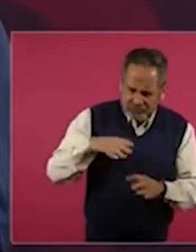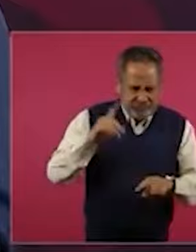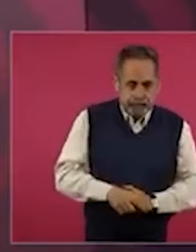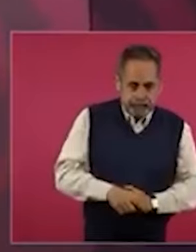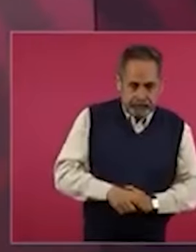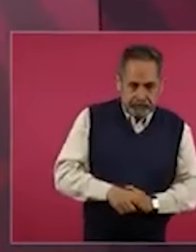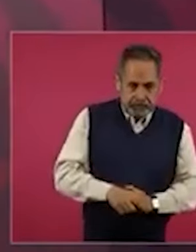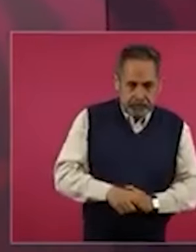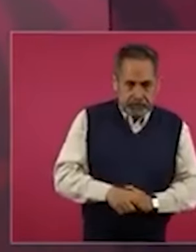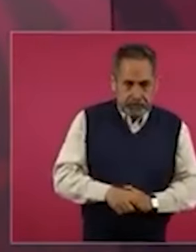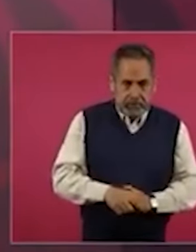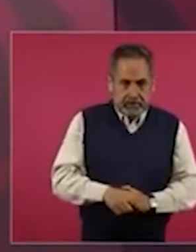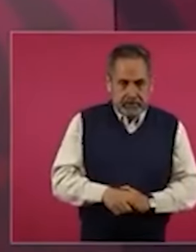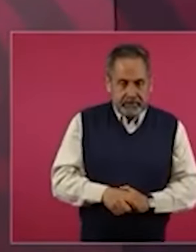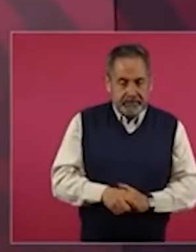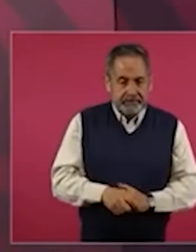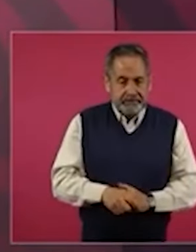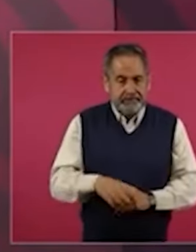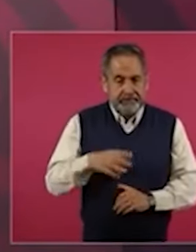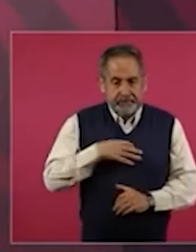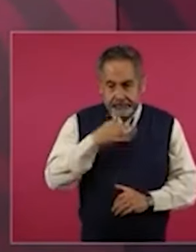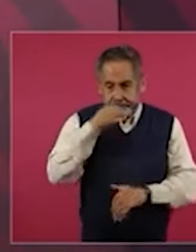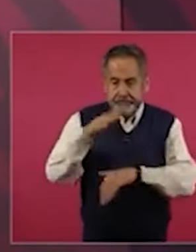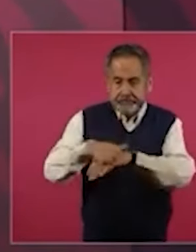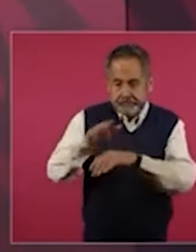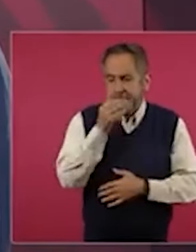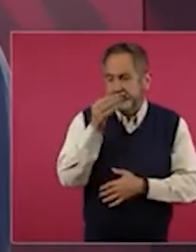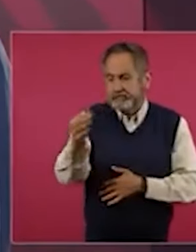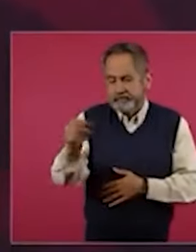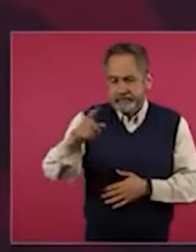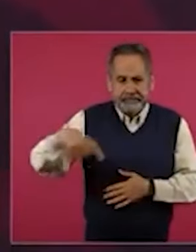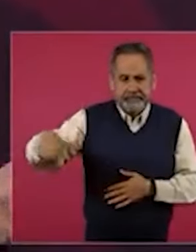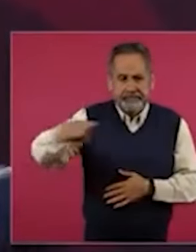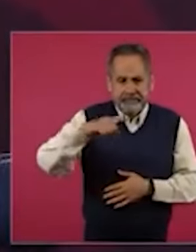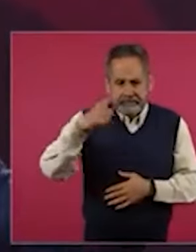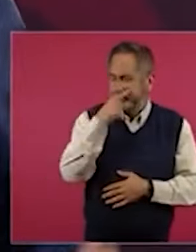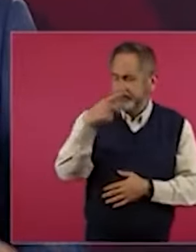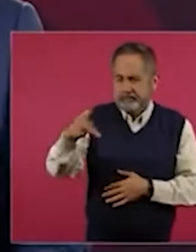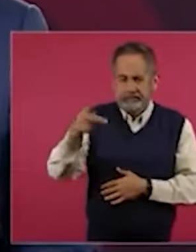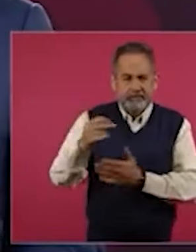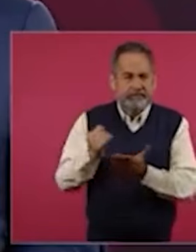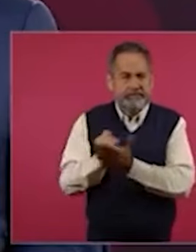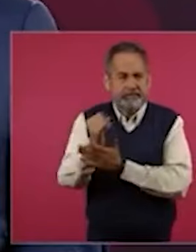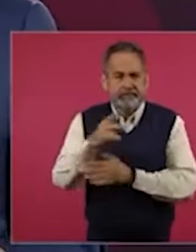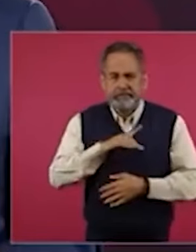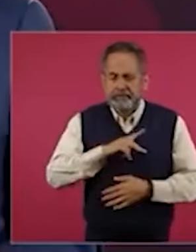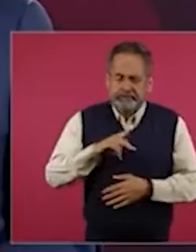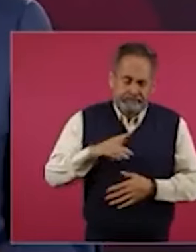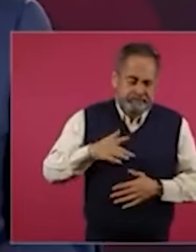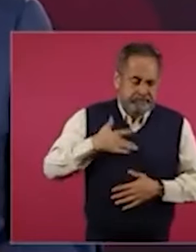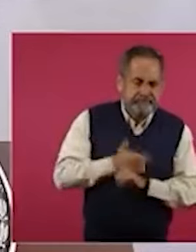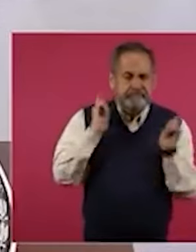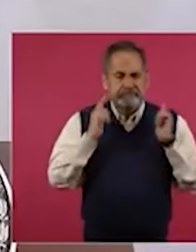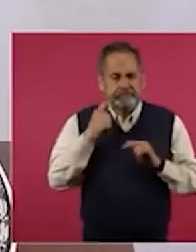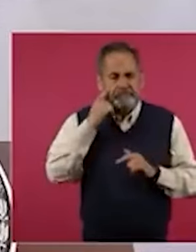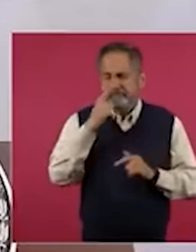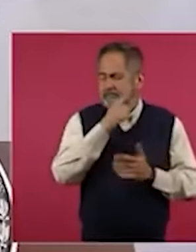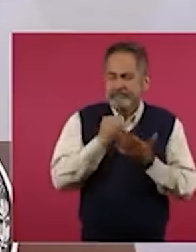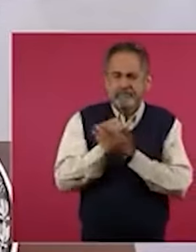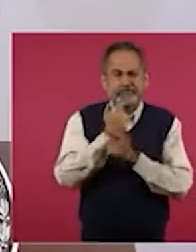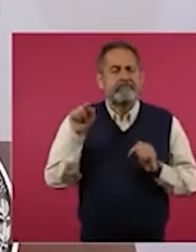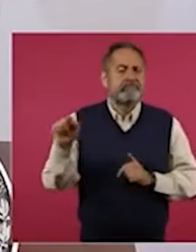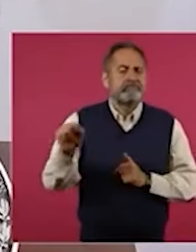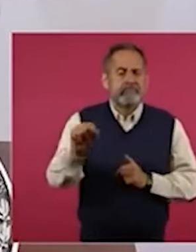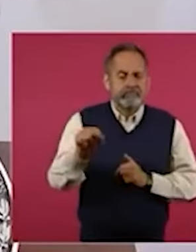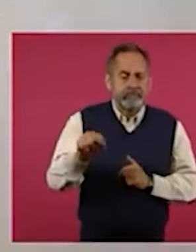Quiero dirigirme a los senadores con todo respeto para que actúen con independencia, con libertad y que